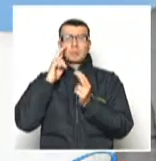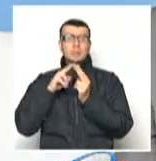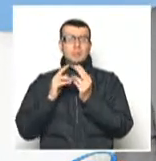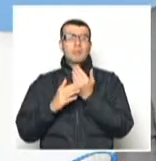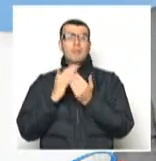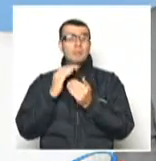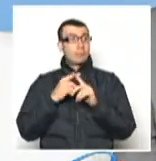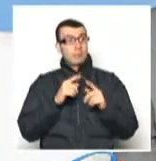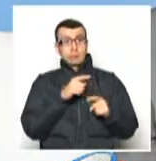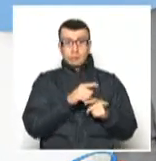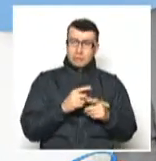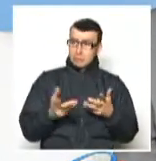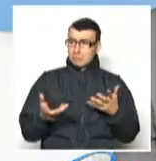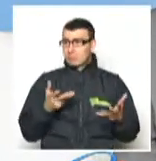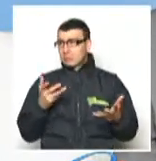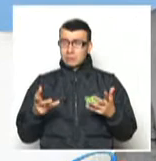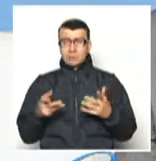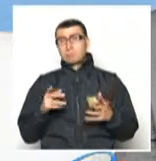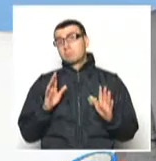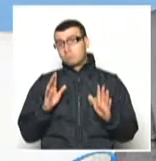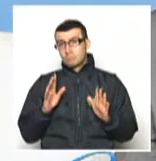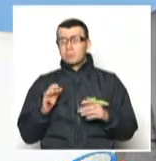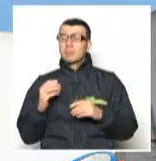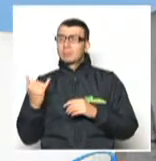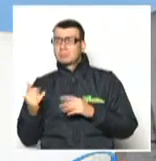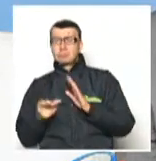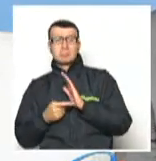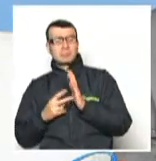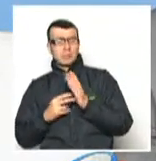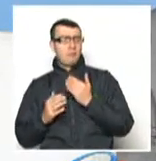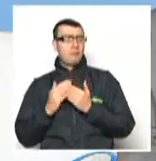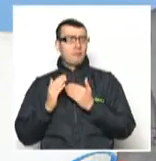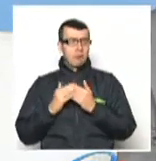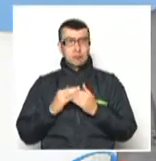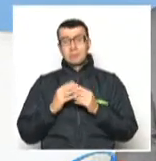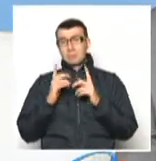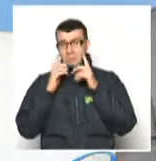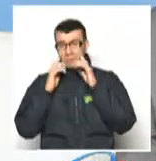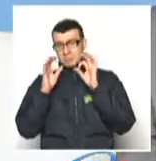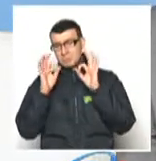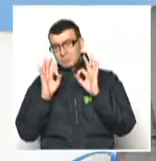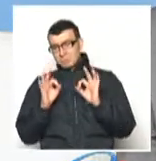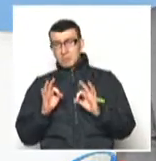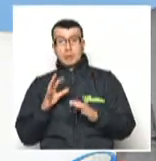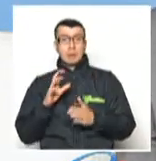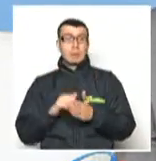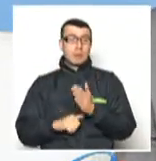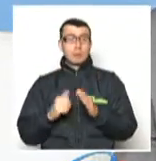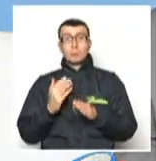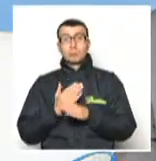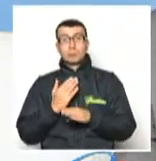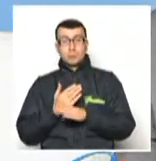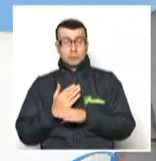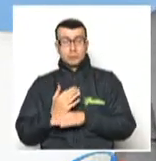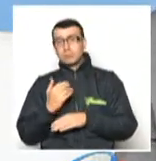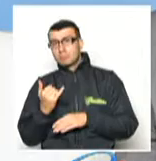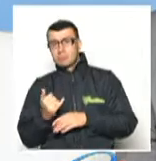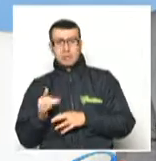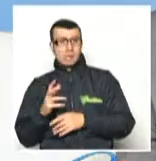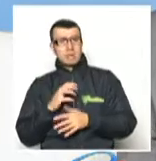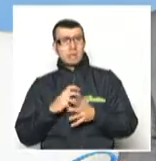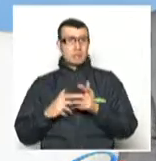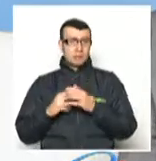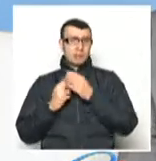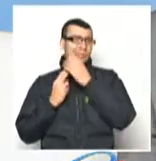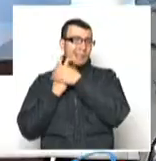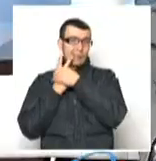implante dental, pues obviamente va a ser algo mucho más simple, y las cirugías van a ser mucho más simples y menos enredos en cuanto a todo este campo de los